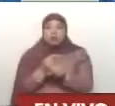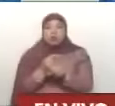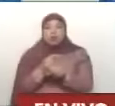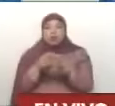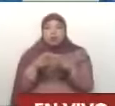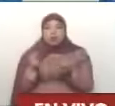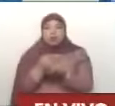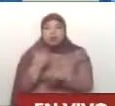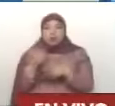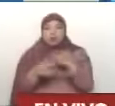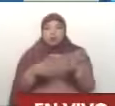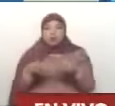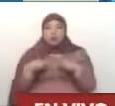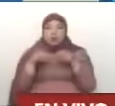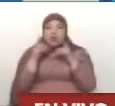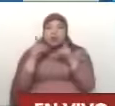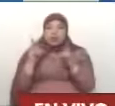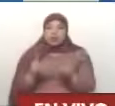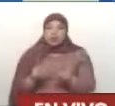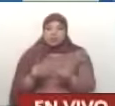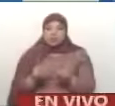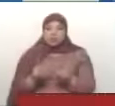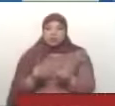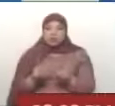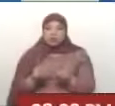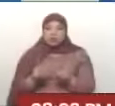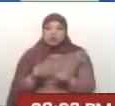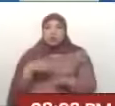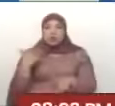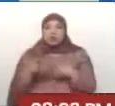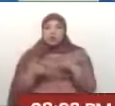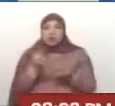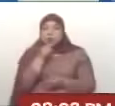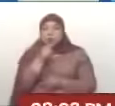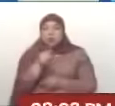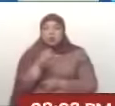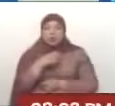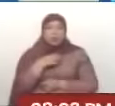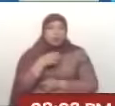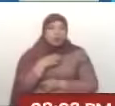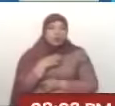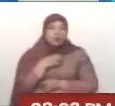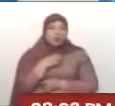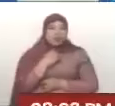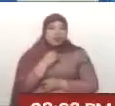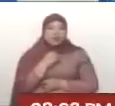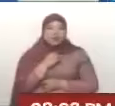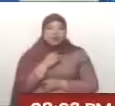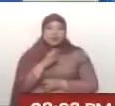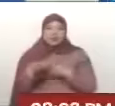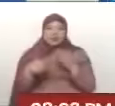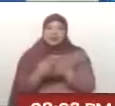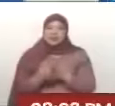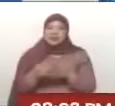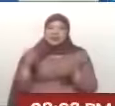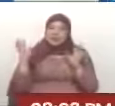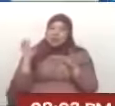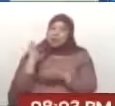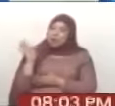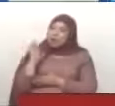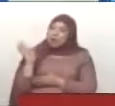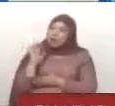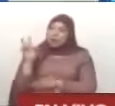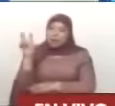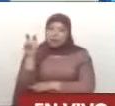delegadas, y ahí tomará una decisión. No puedo pronunciarme, esperaré hasta el gran congreso del